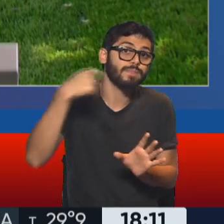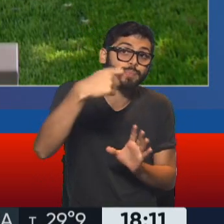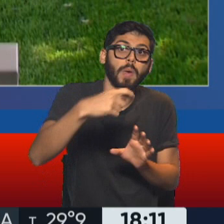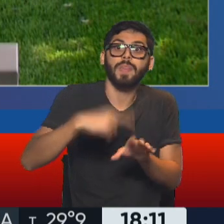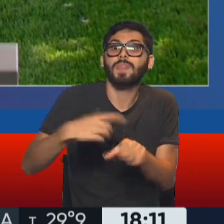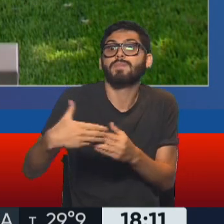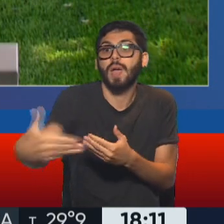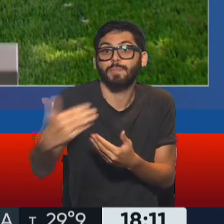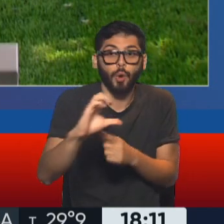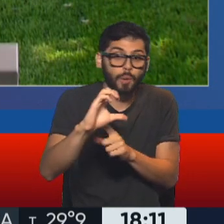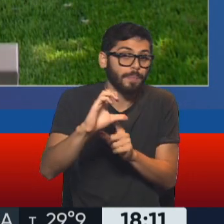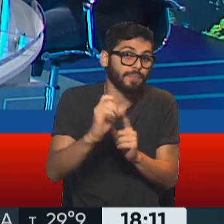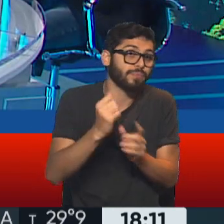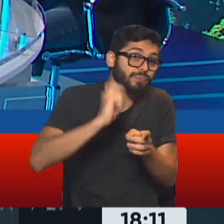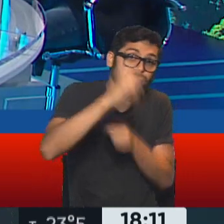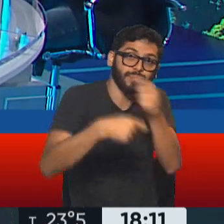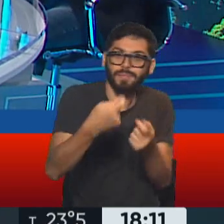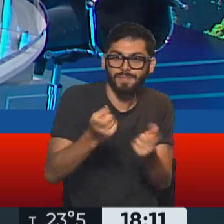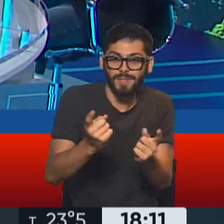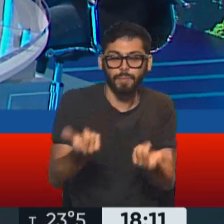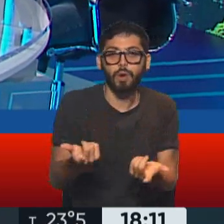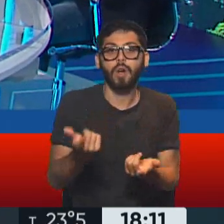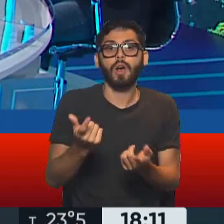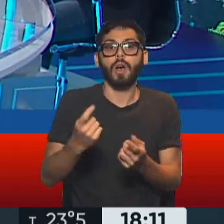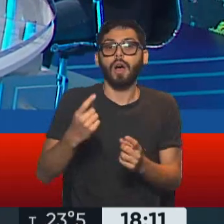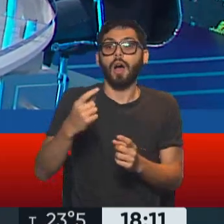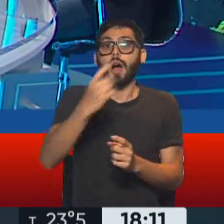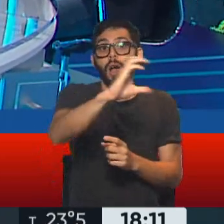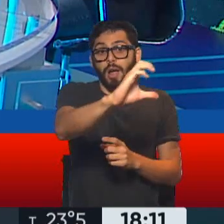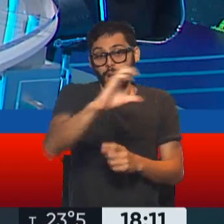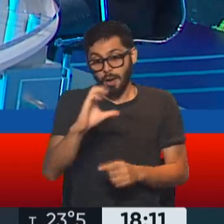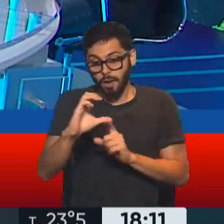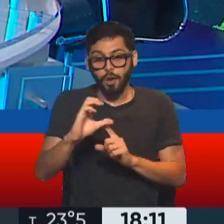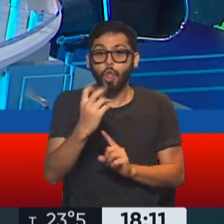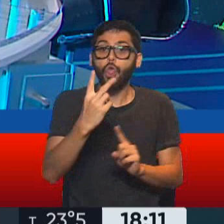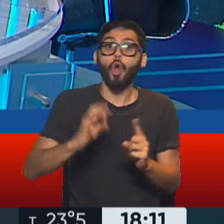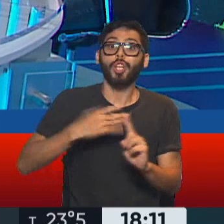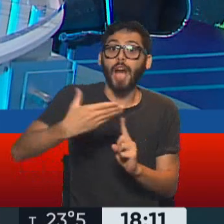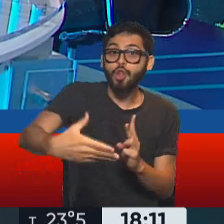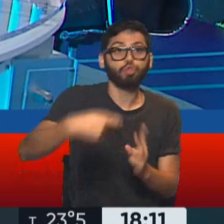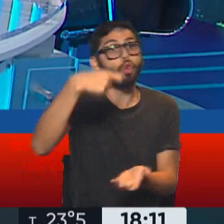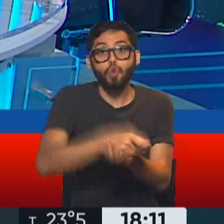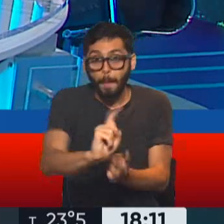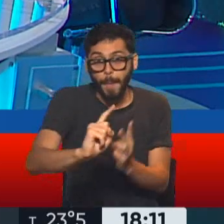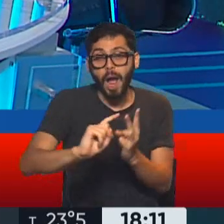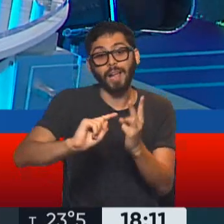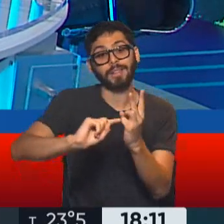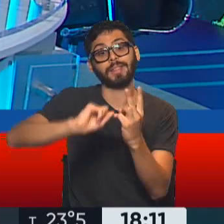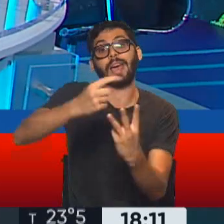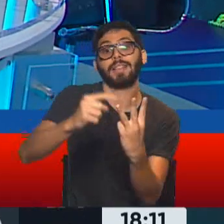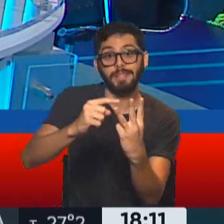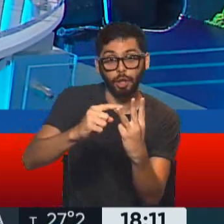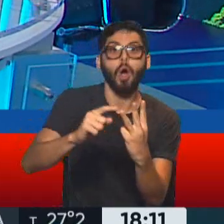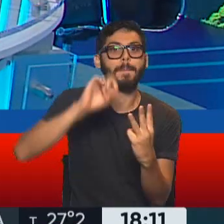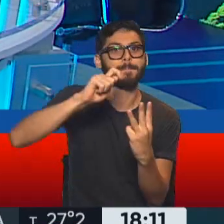se establece 2 años que no se pagan, a partir del tercer año se empieza a pagar y se debería cancelar en 8 años. ¿Te puedo